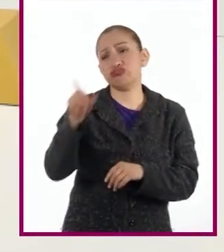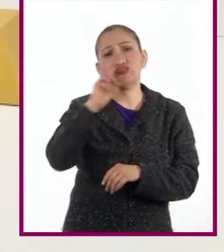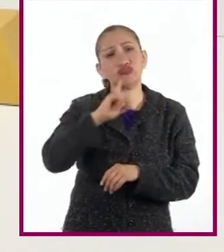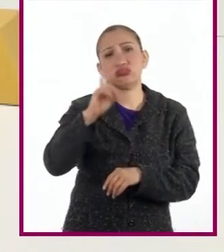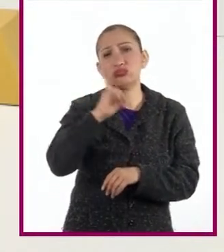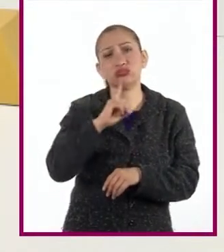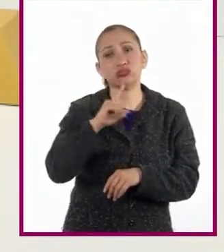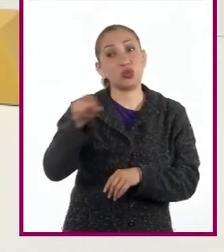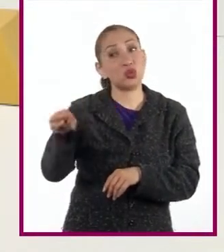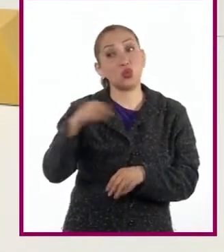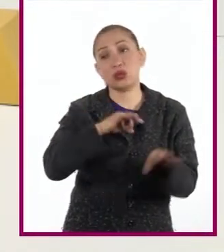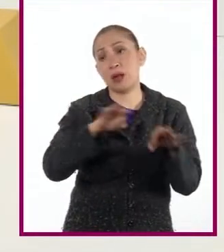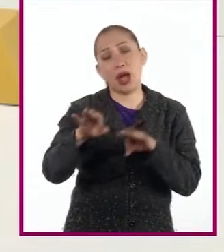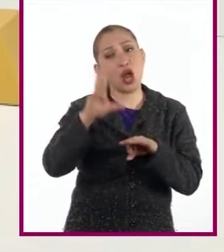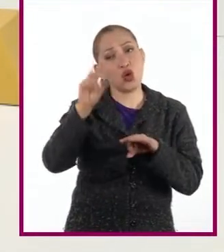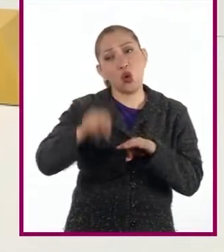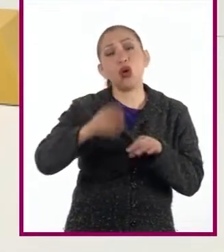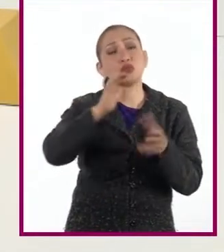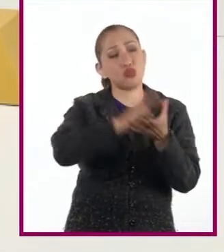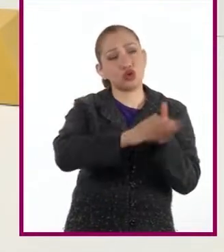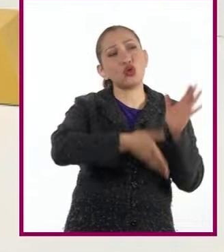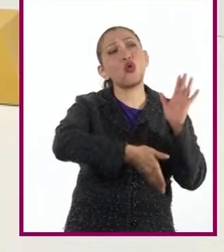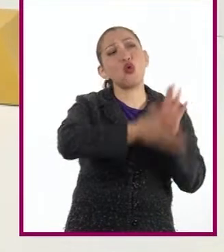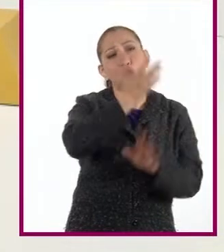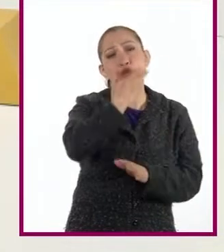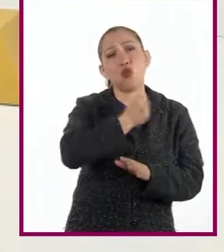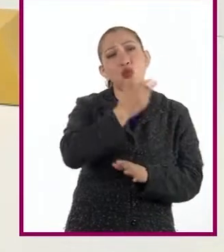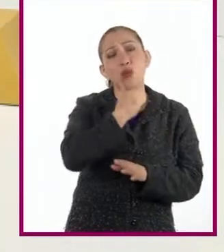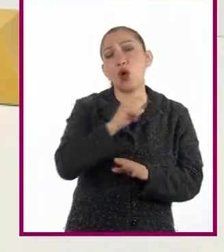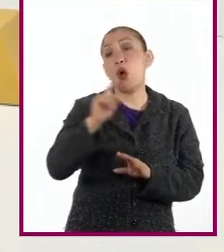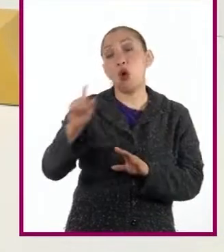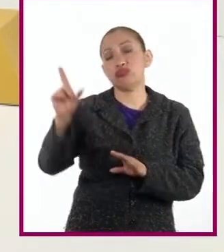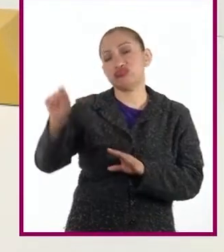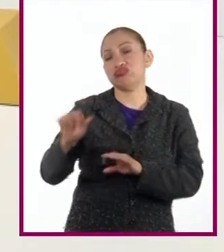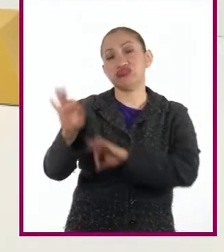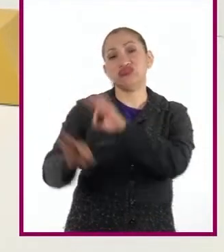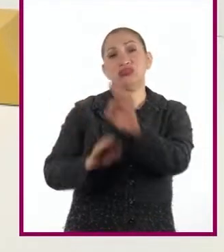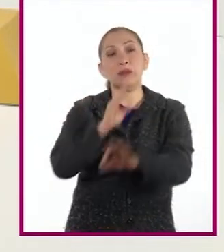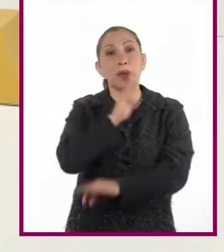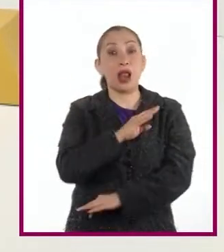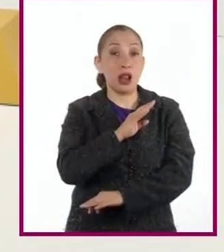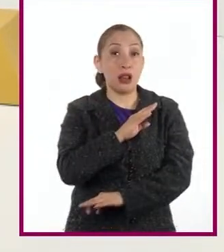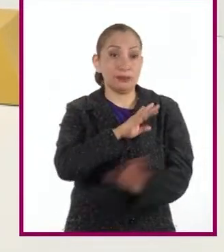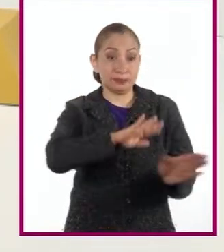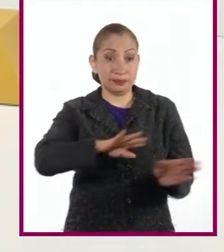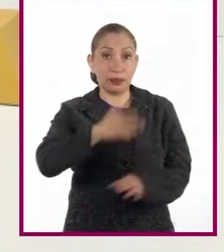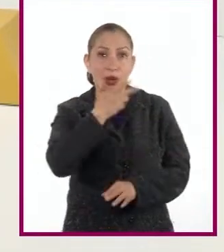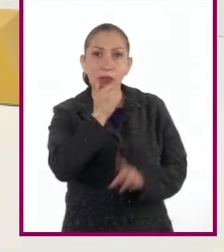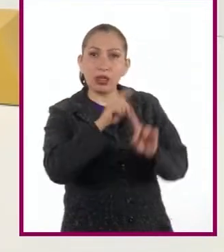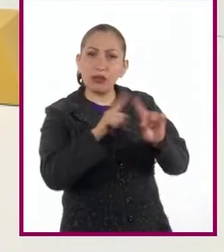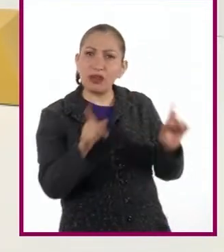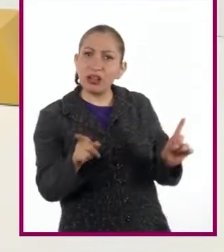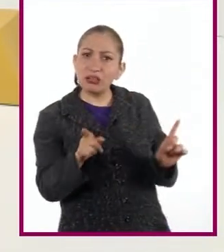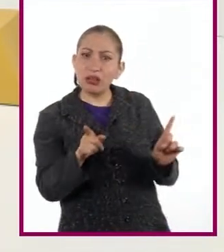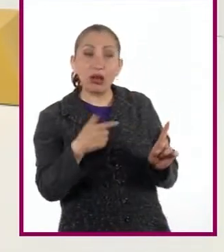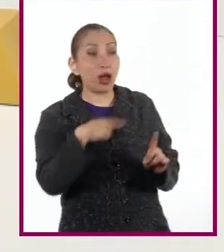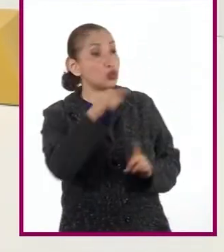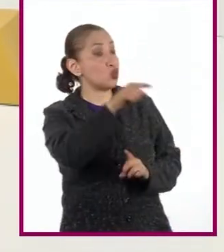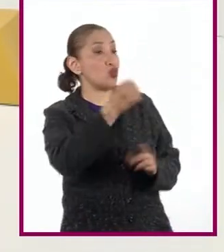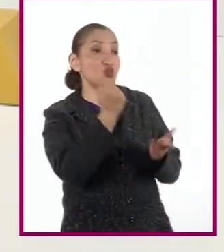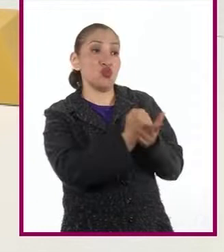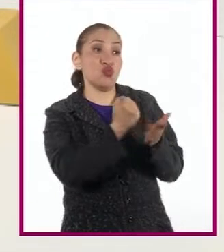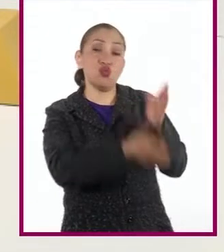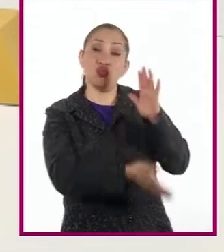no se les permite trabajar o se les trata en forma discriminatoria. En tanto, a los hombres se les exige